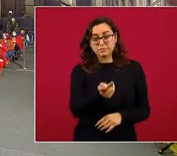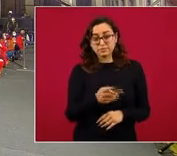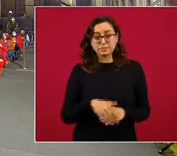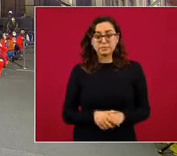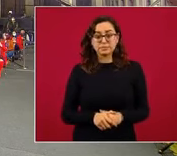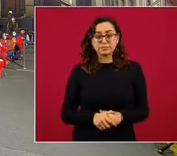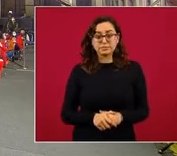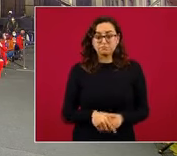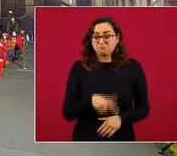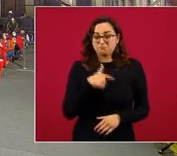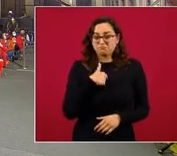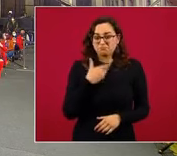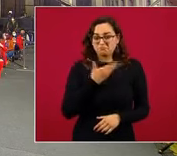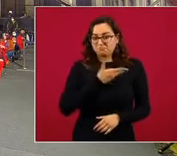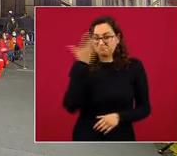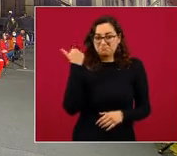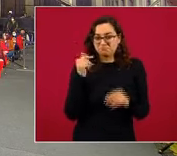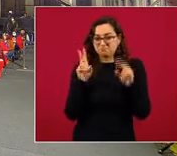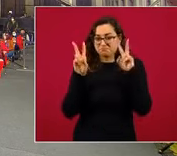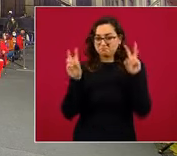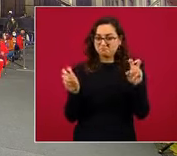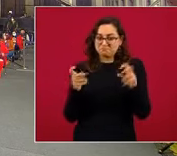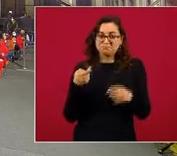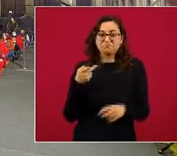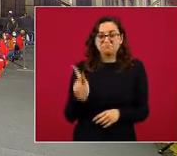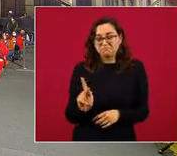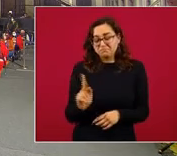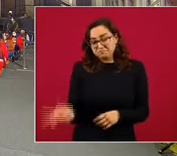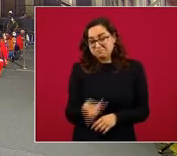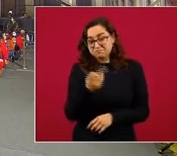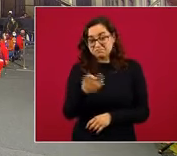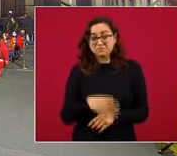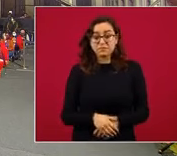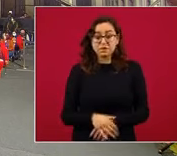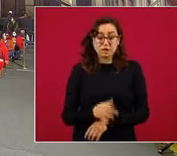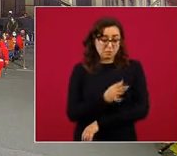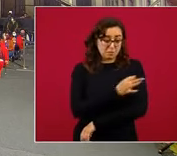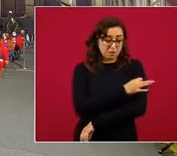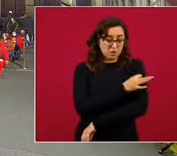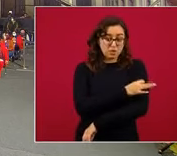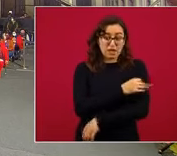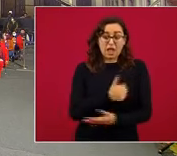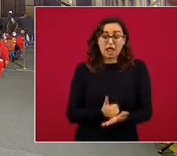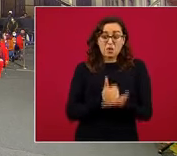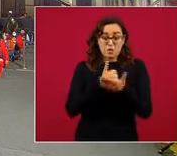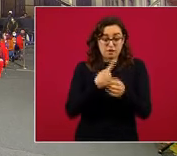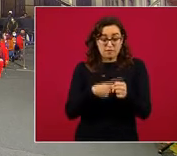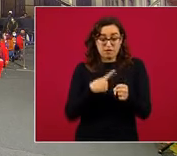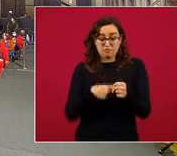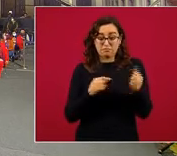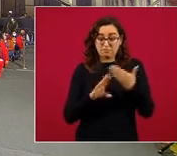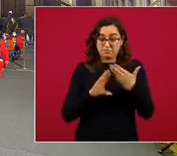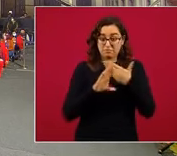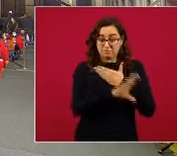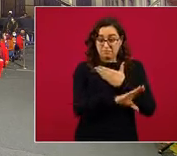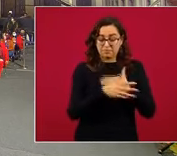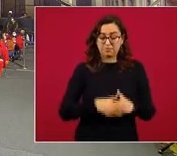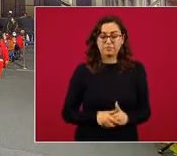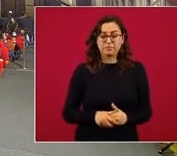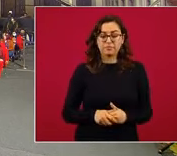como yo que no sabe mucho de esto, las vacunas son para prevenir. Ok. Usted